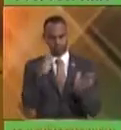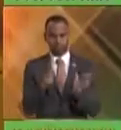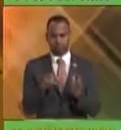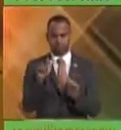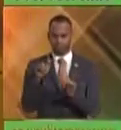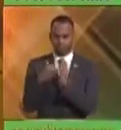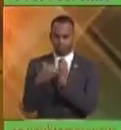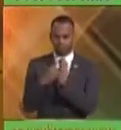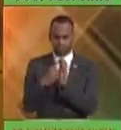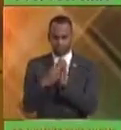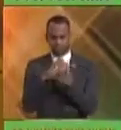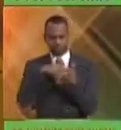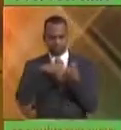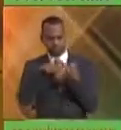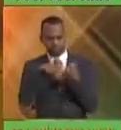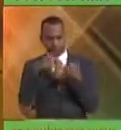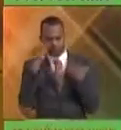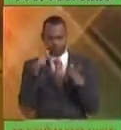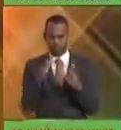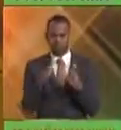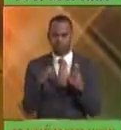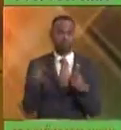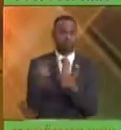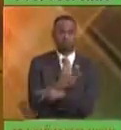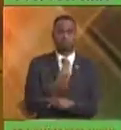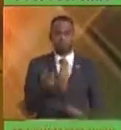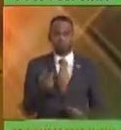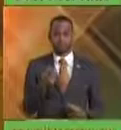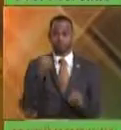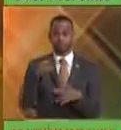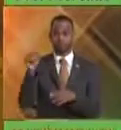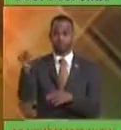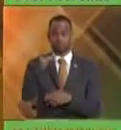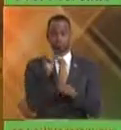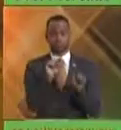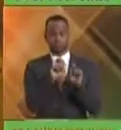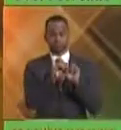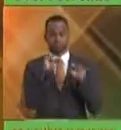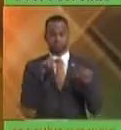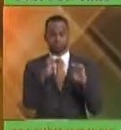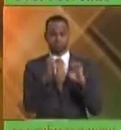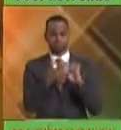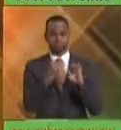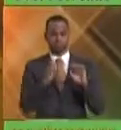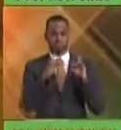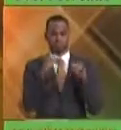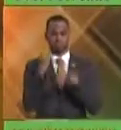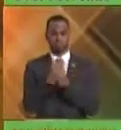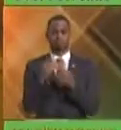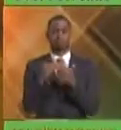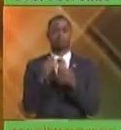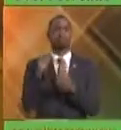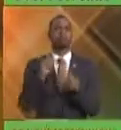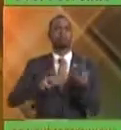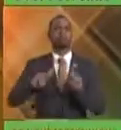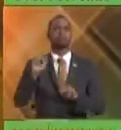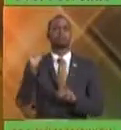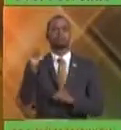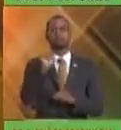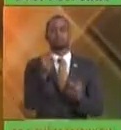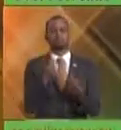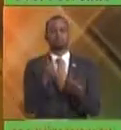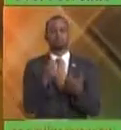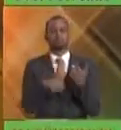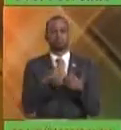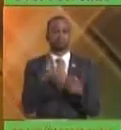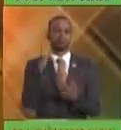vemos que los grupos más vulnerables los que tienen menor acceso al sistema educativo son aquellos que tienen dificultad en el lenguaje sea porque son personas